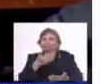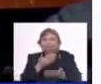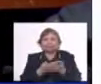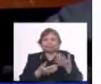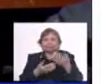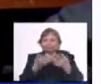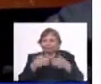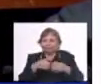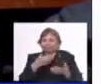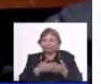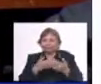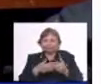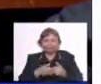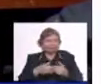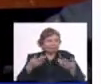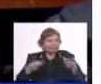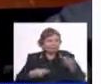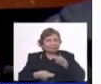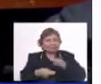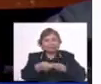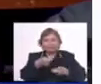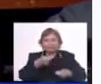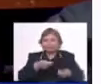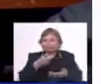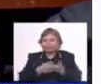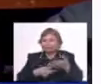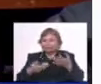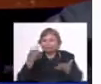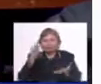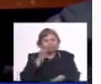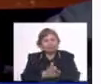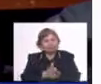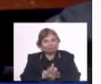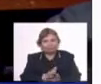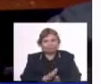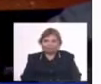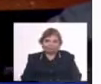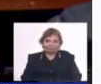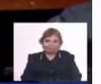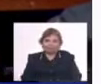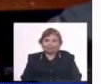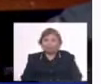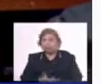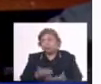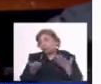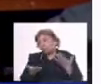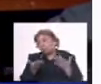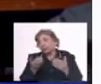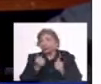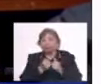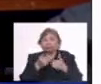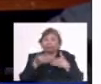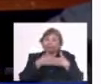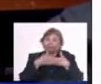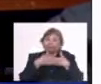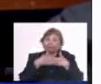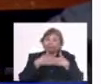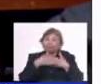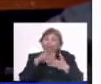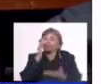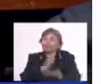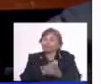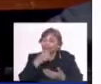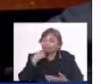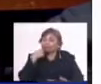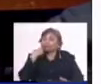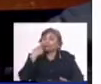manufactura, las transacciones económicas están paralizadas, o en todo caso están próximas a paralizarse. Ya